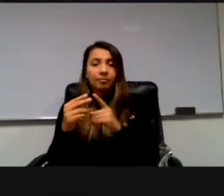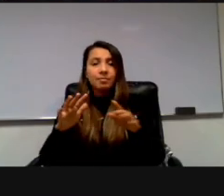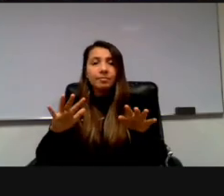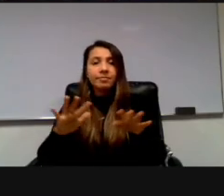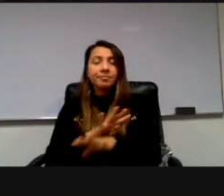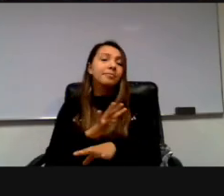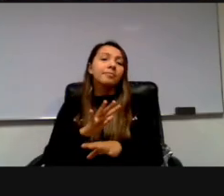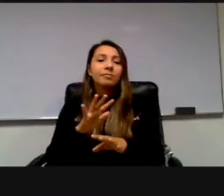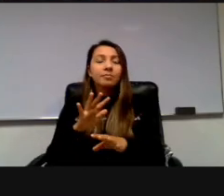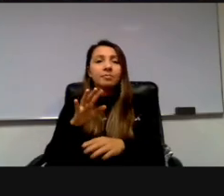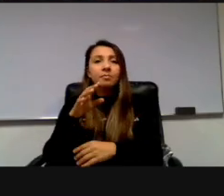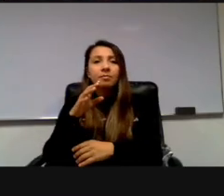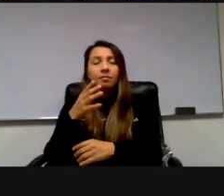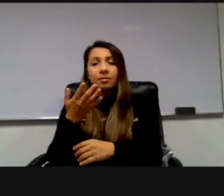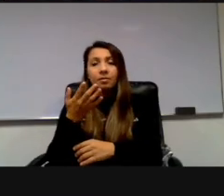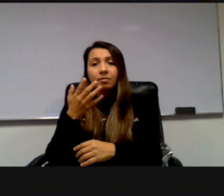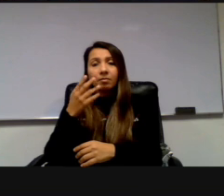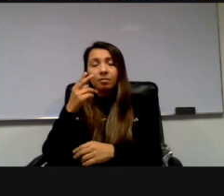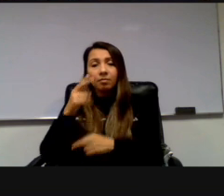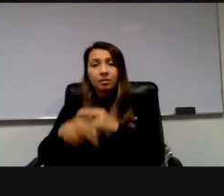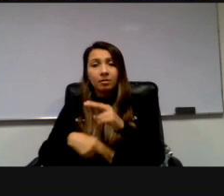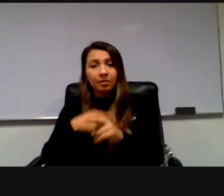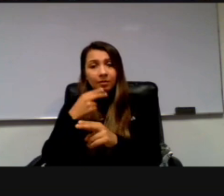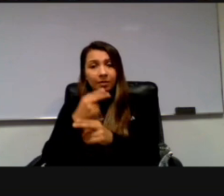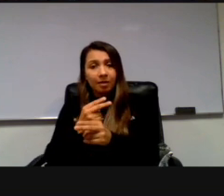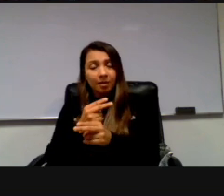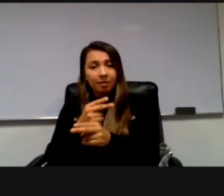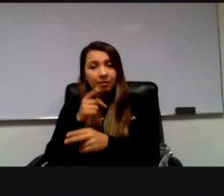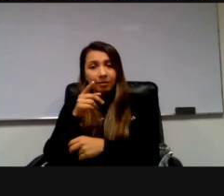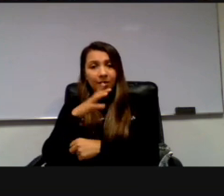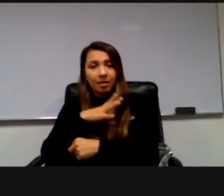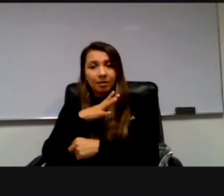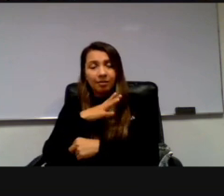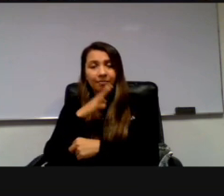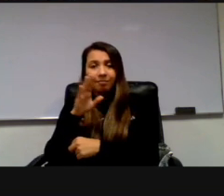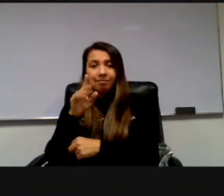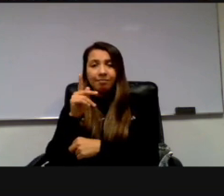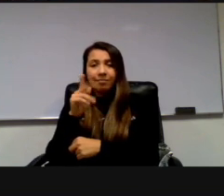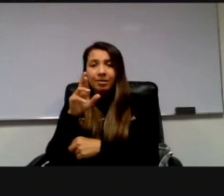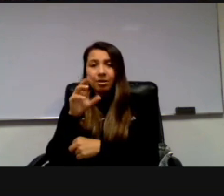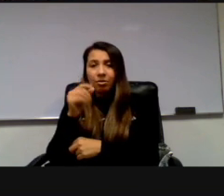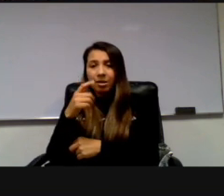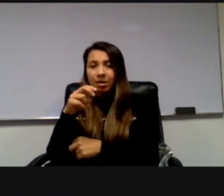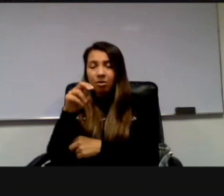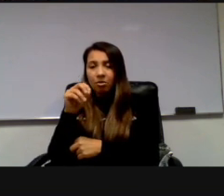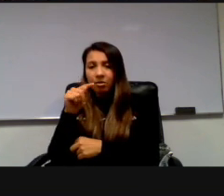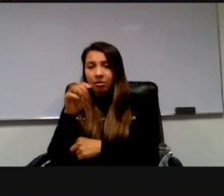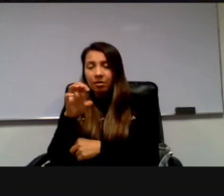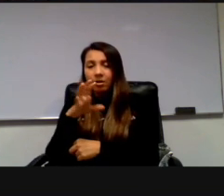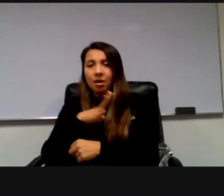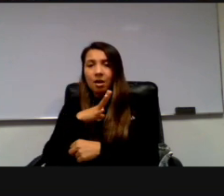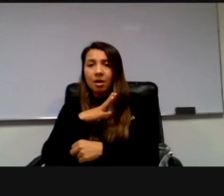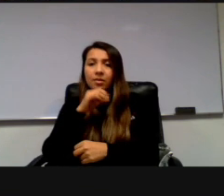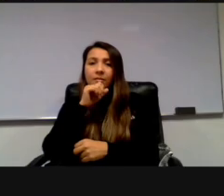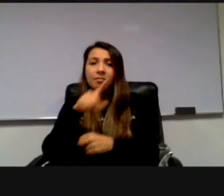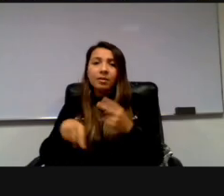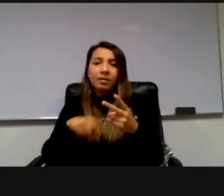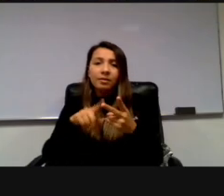base universal, pues en vez de tener progenotes, tenemos al senancestro, ¿no? Al último ancestro común de todos los seres vivos. Bueno.